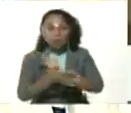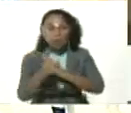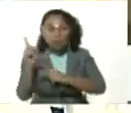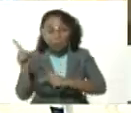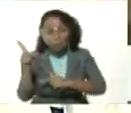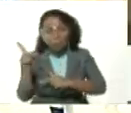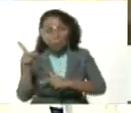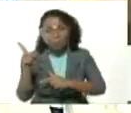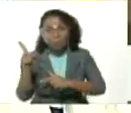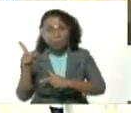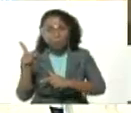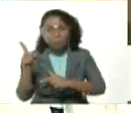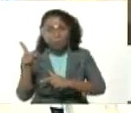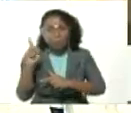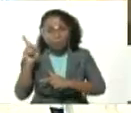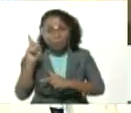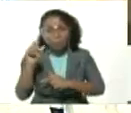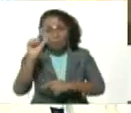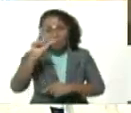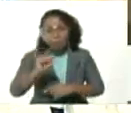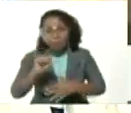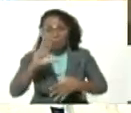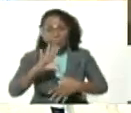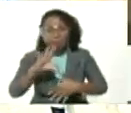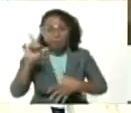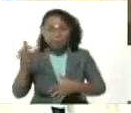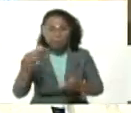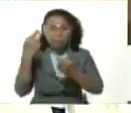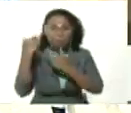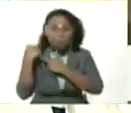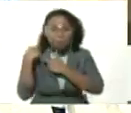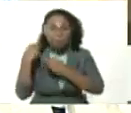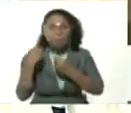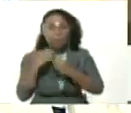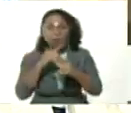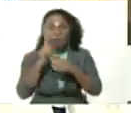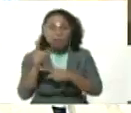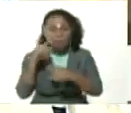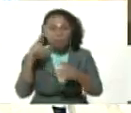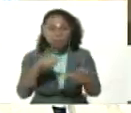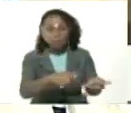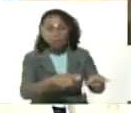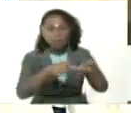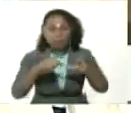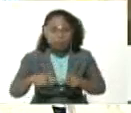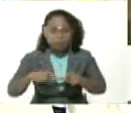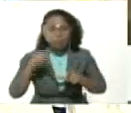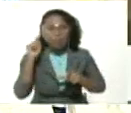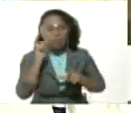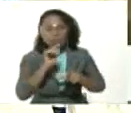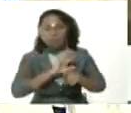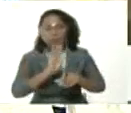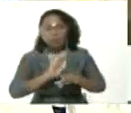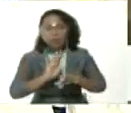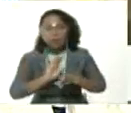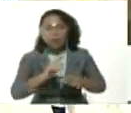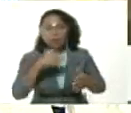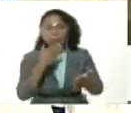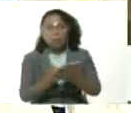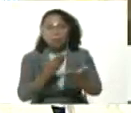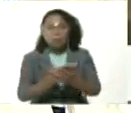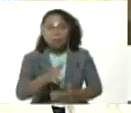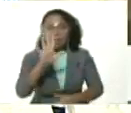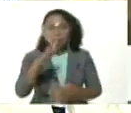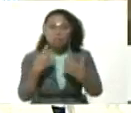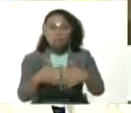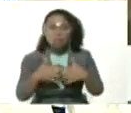de Sudamérica, que es el responsable para esa certificación, y ya tenemos la propuesta de 5 empresas,